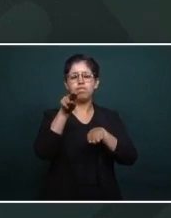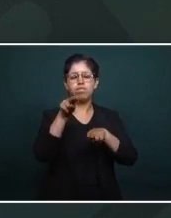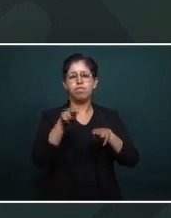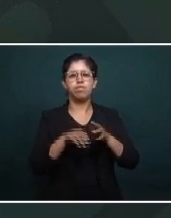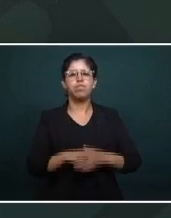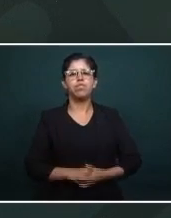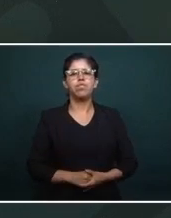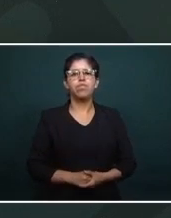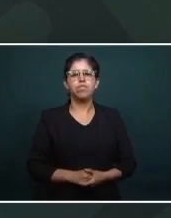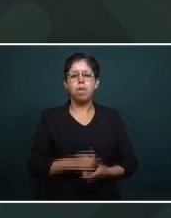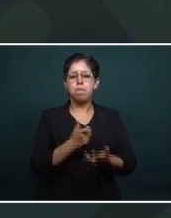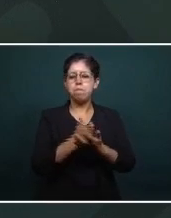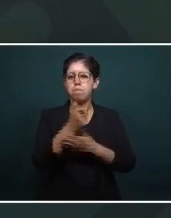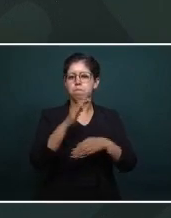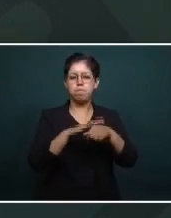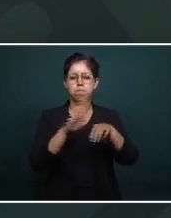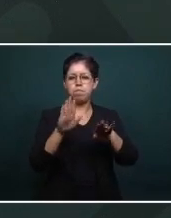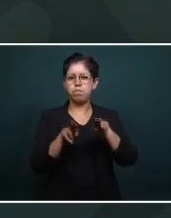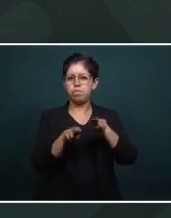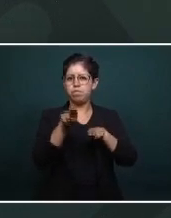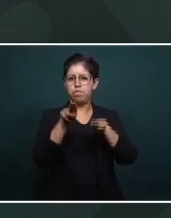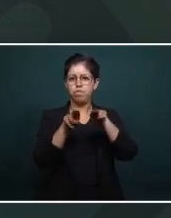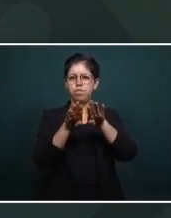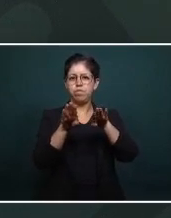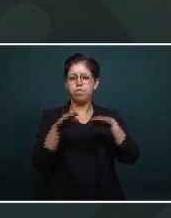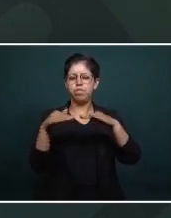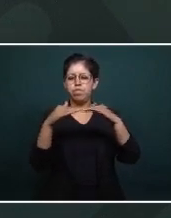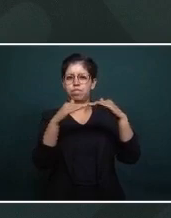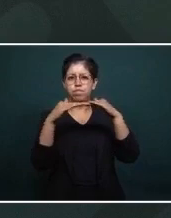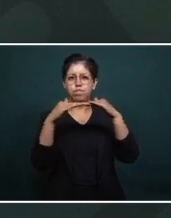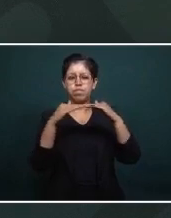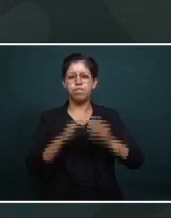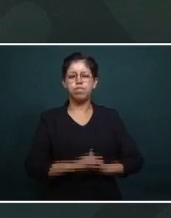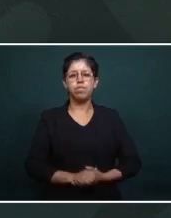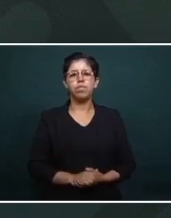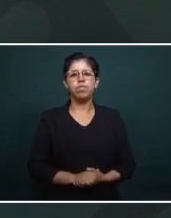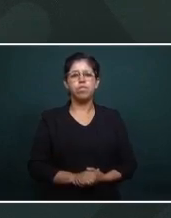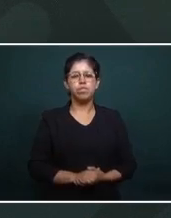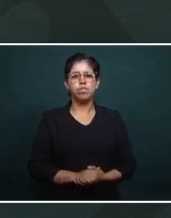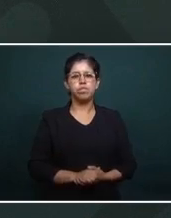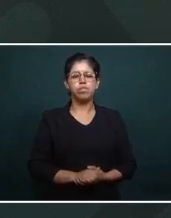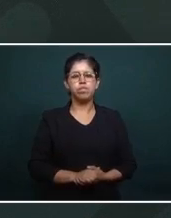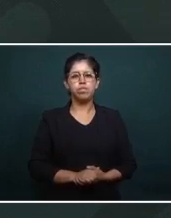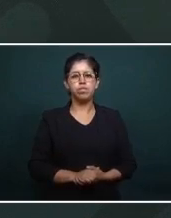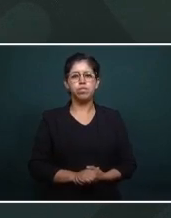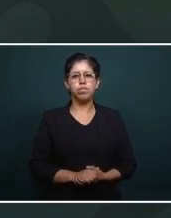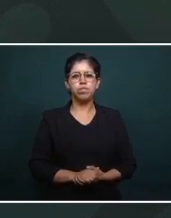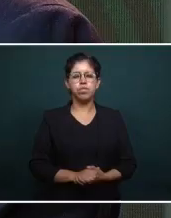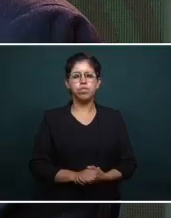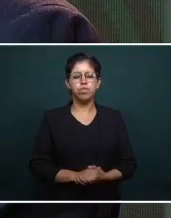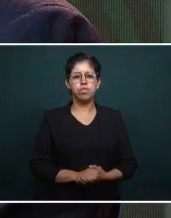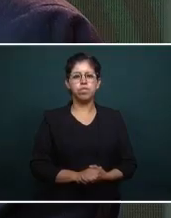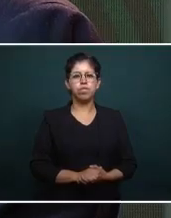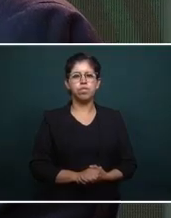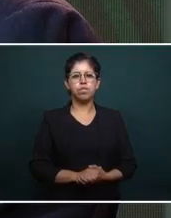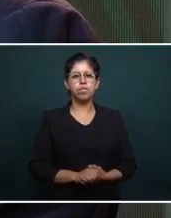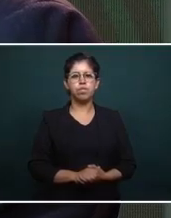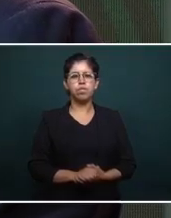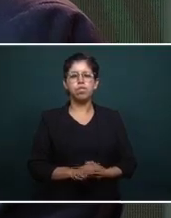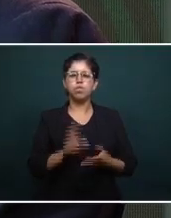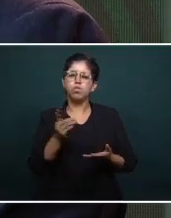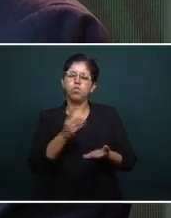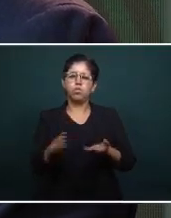combustibles, no solo por la aplicación de la ley,